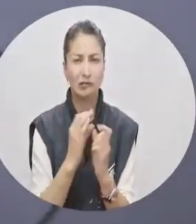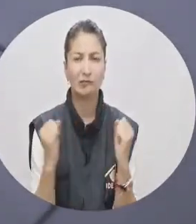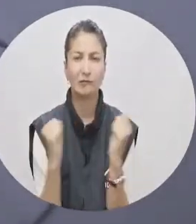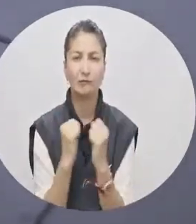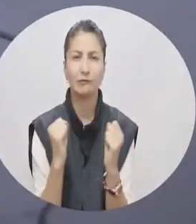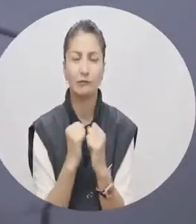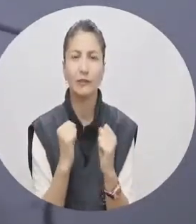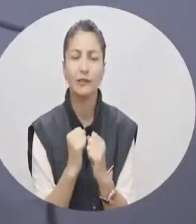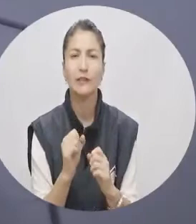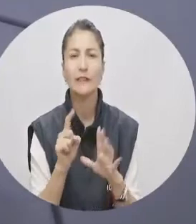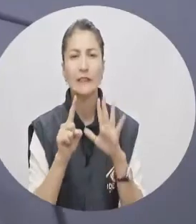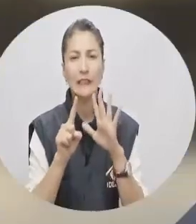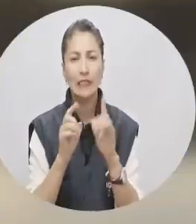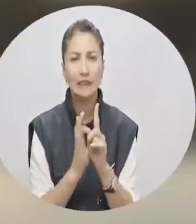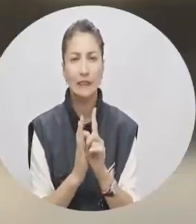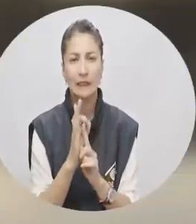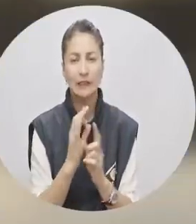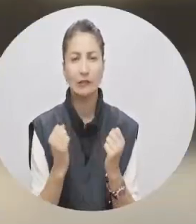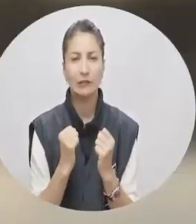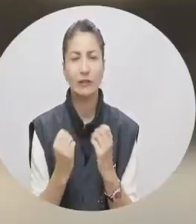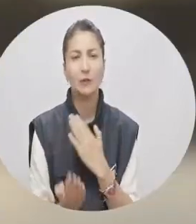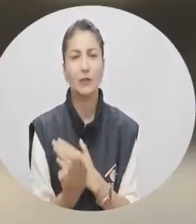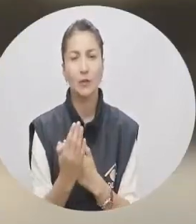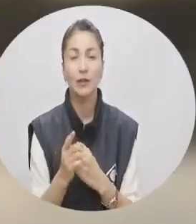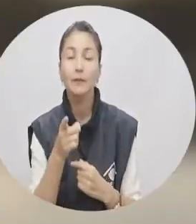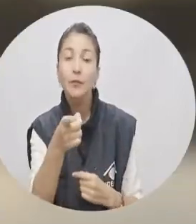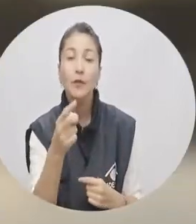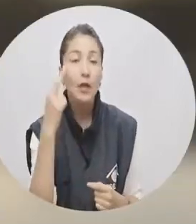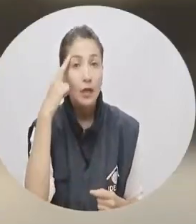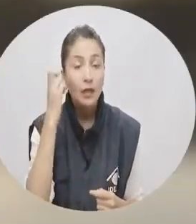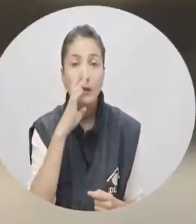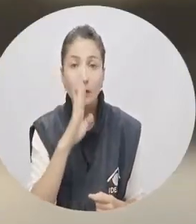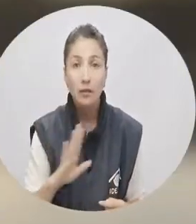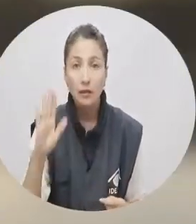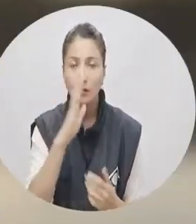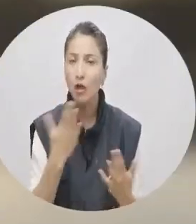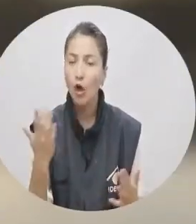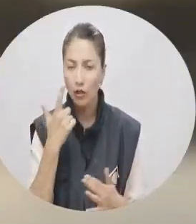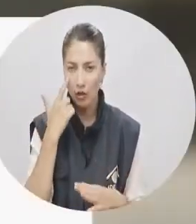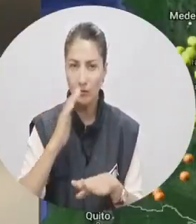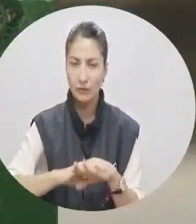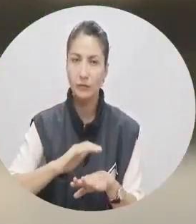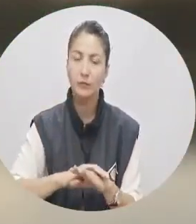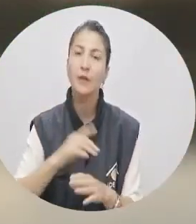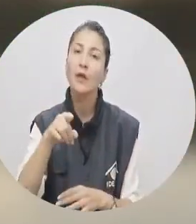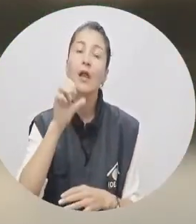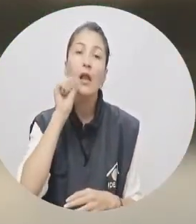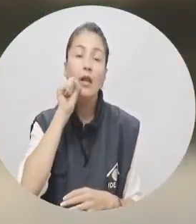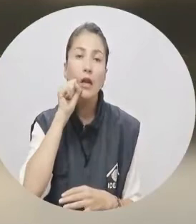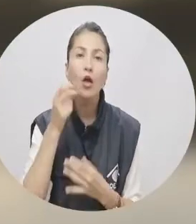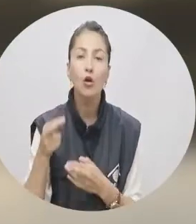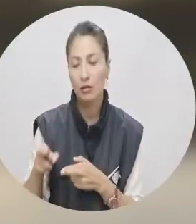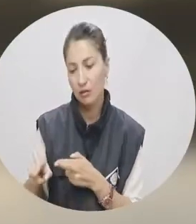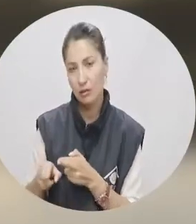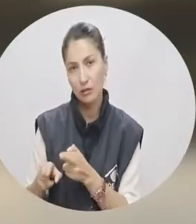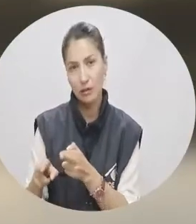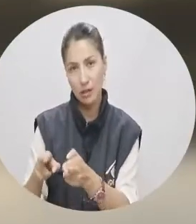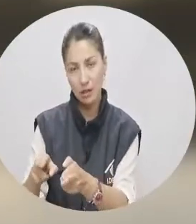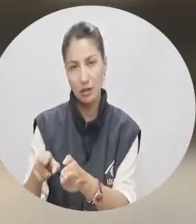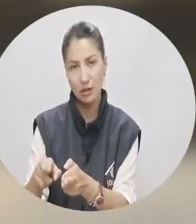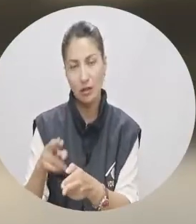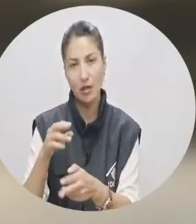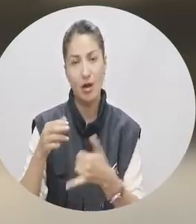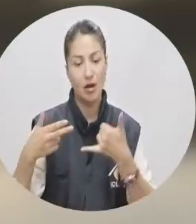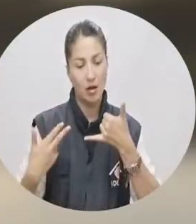temperaturas de 6 grados atención a las alertas del ideam alerta naranja sobre cuencas de ríos en las regiones